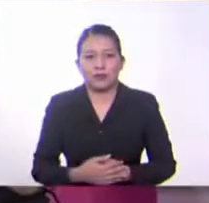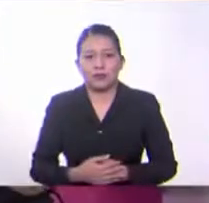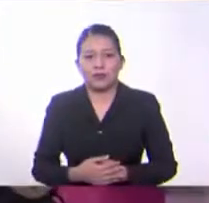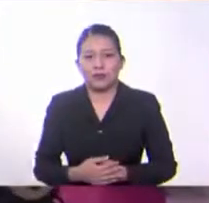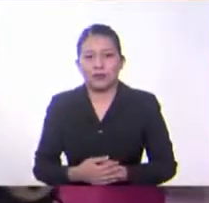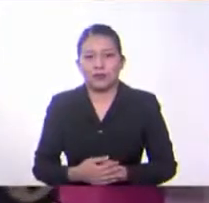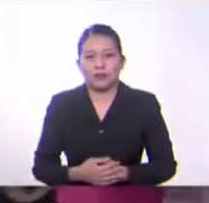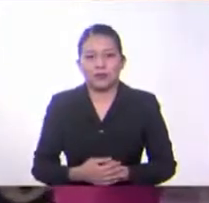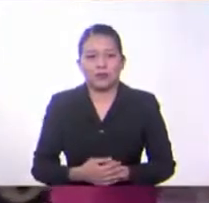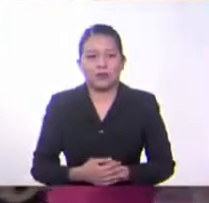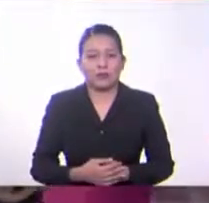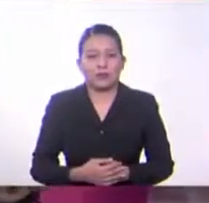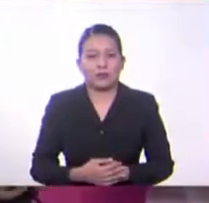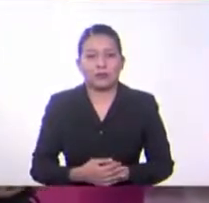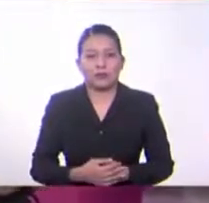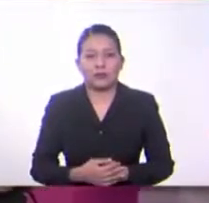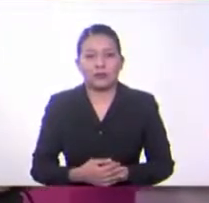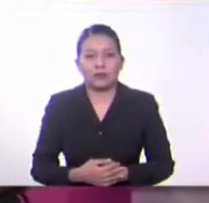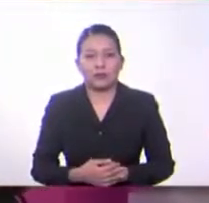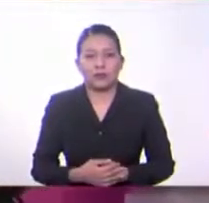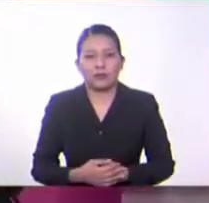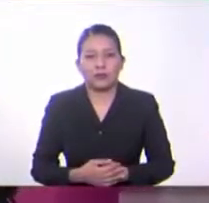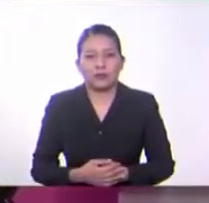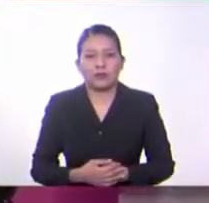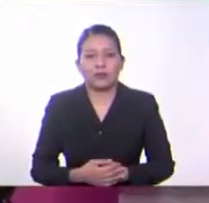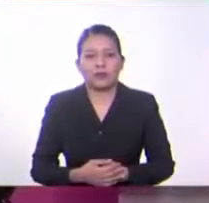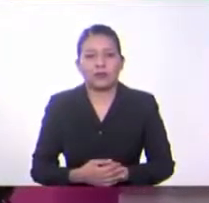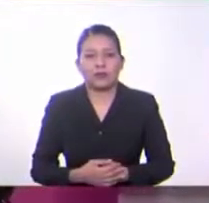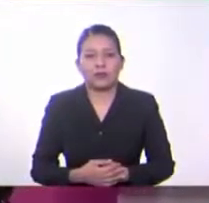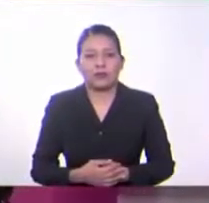y calculamos la altura. Voy a seguir con la,